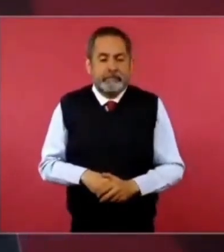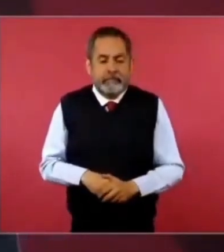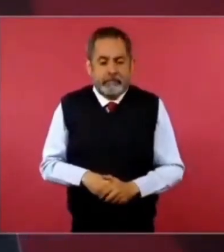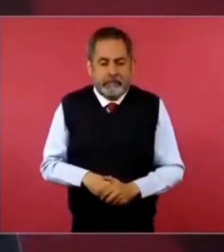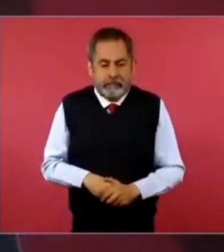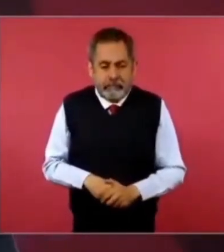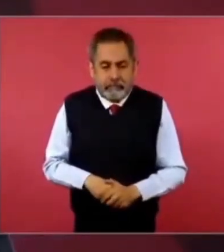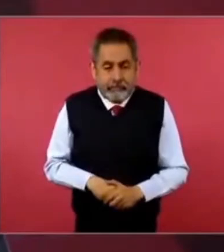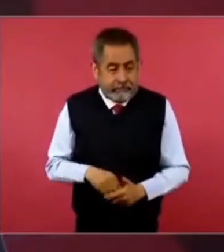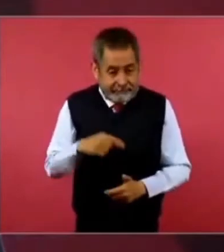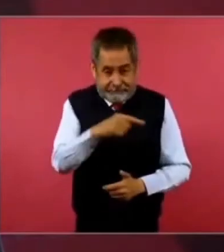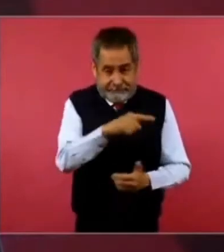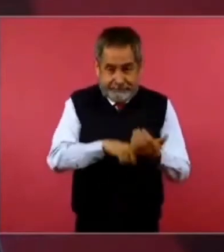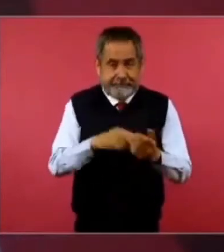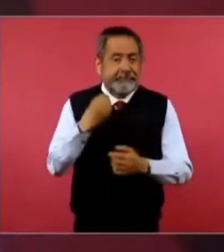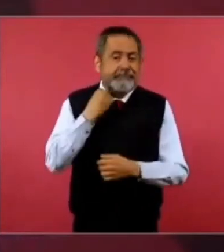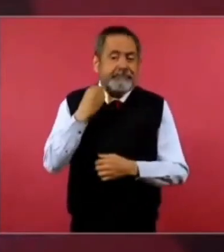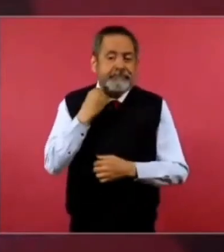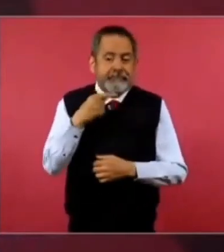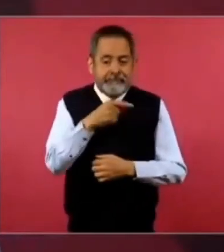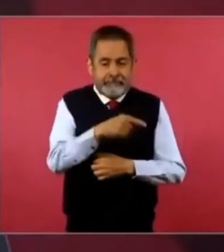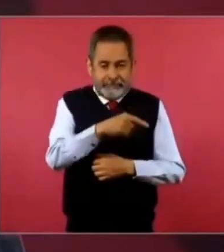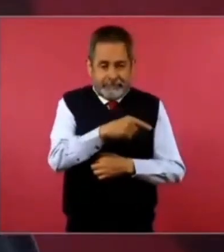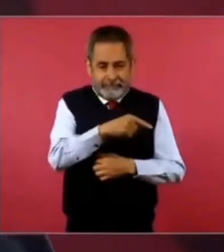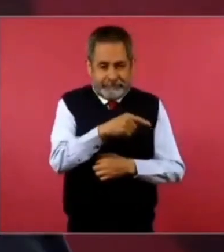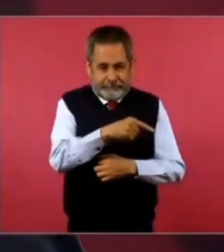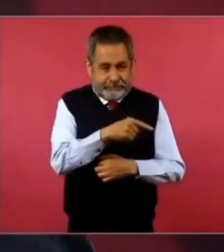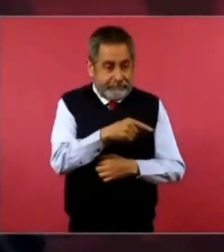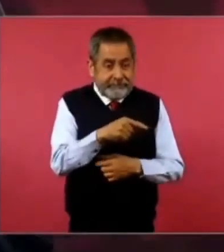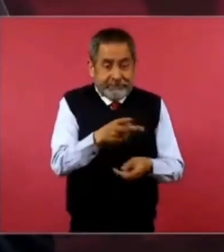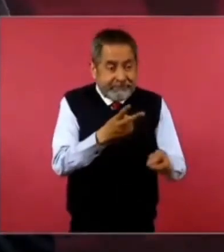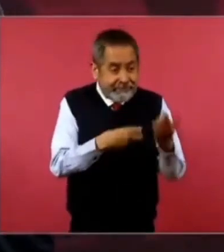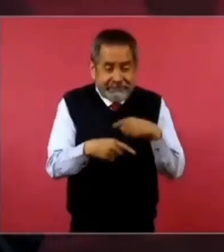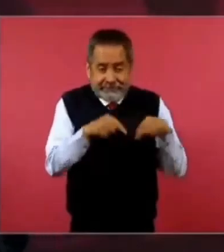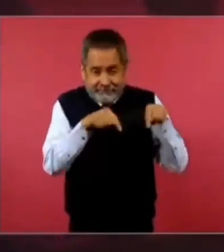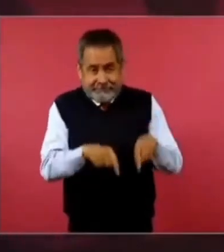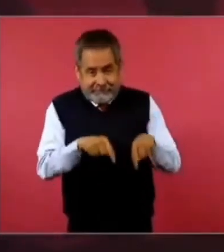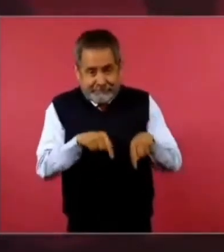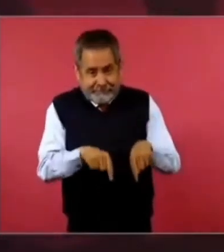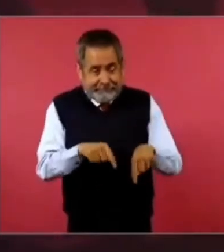del abogado, aquí vinieron,